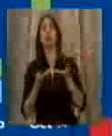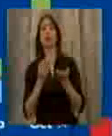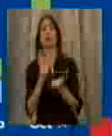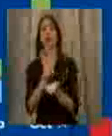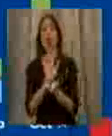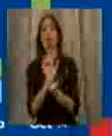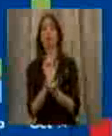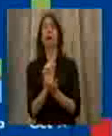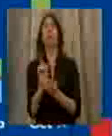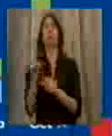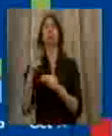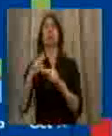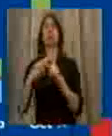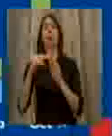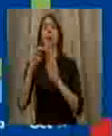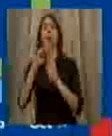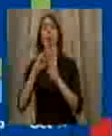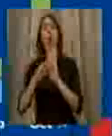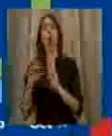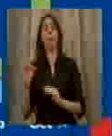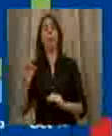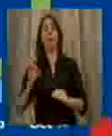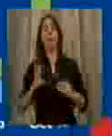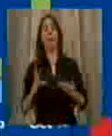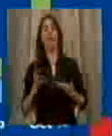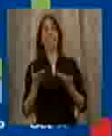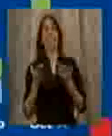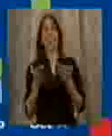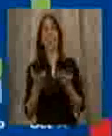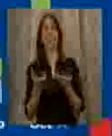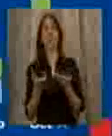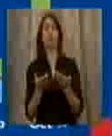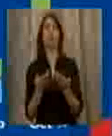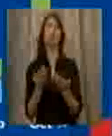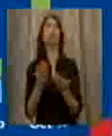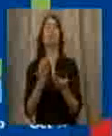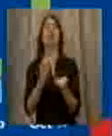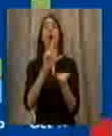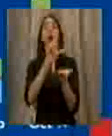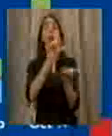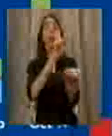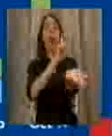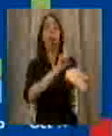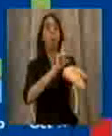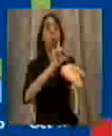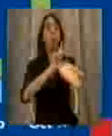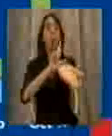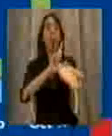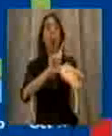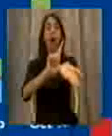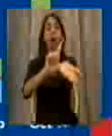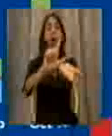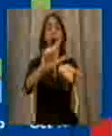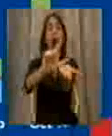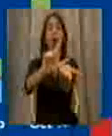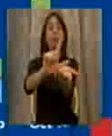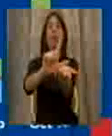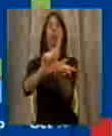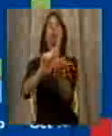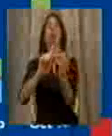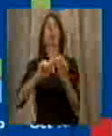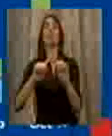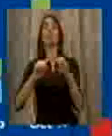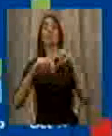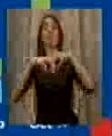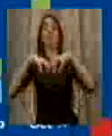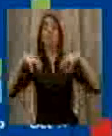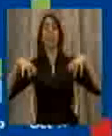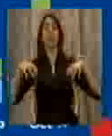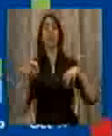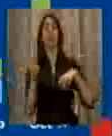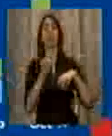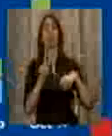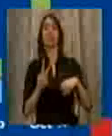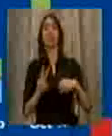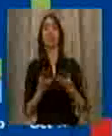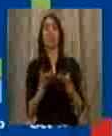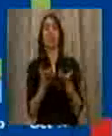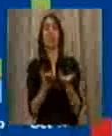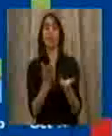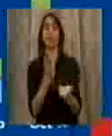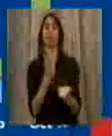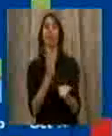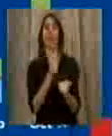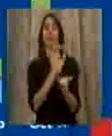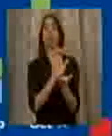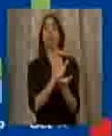Chile Atiende consiste en lugares físicos en donde diferentes servicios del Estado proveen al